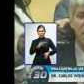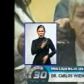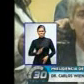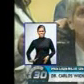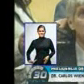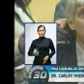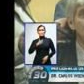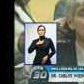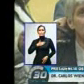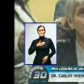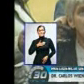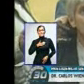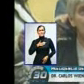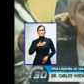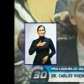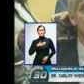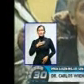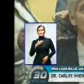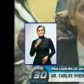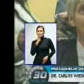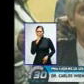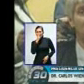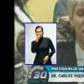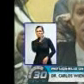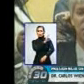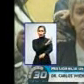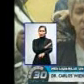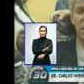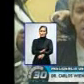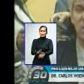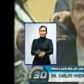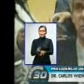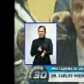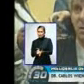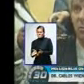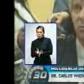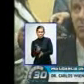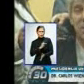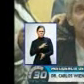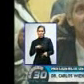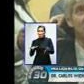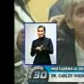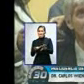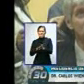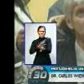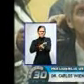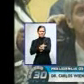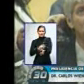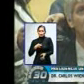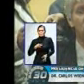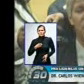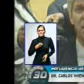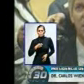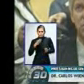Mi intención es seguir sirviendo a la gente con el mismo ahínco, con la misma dedicación,